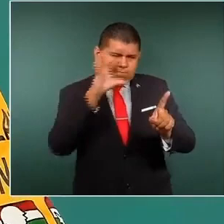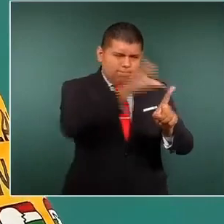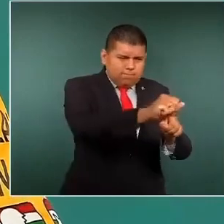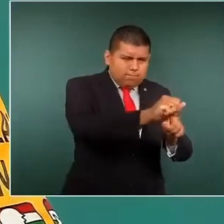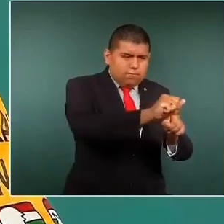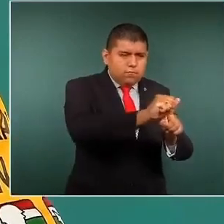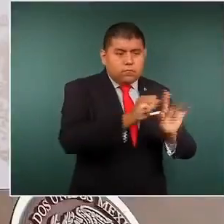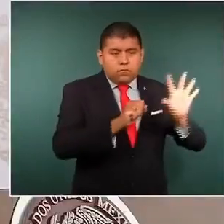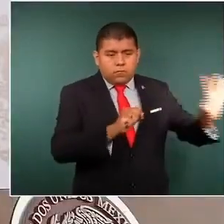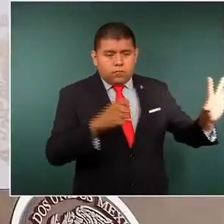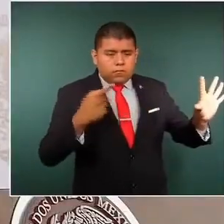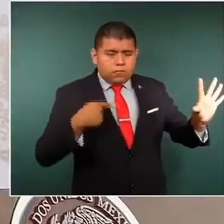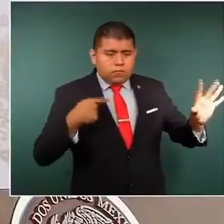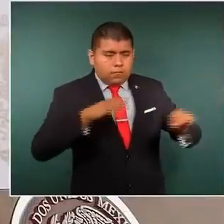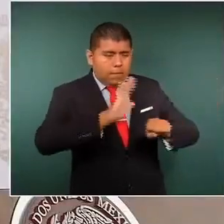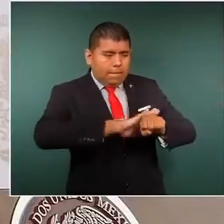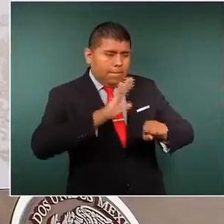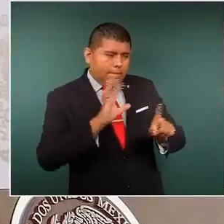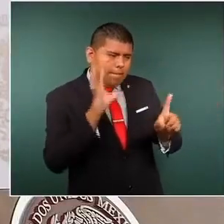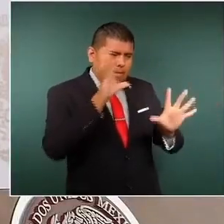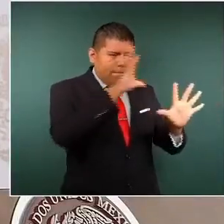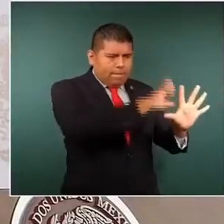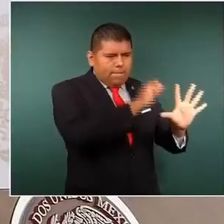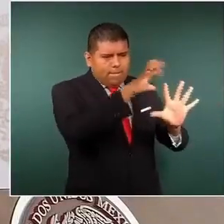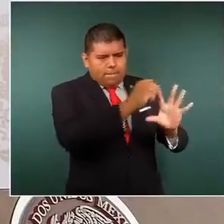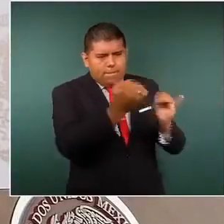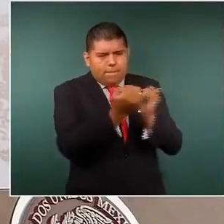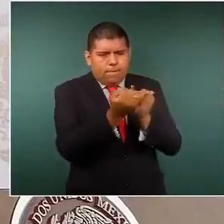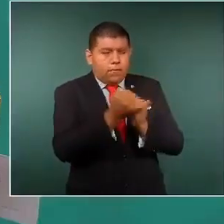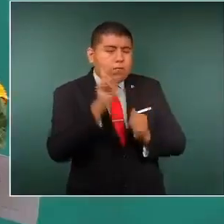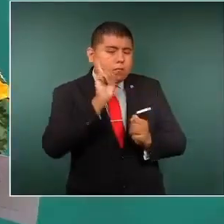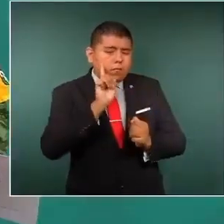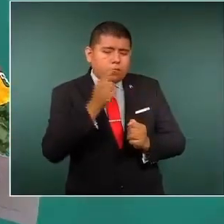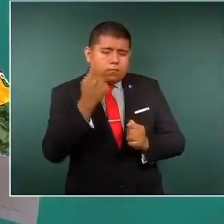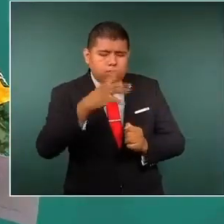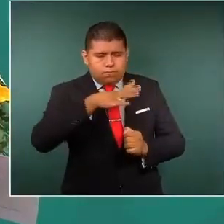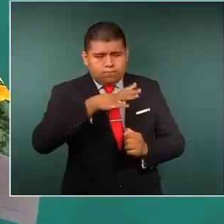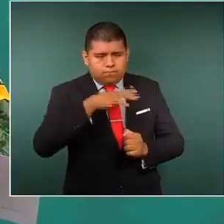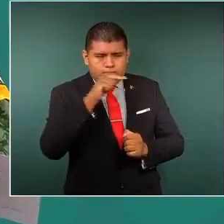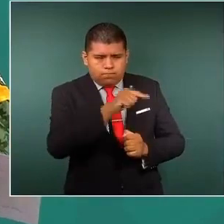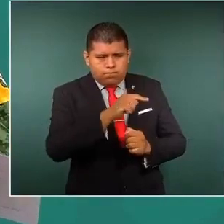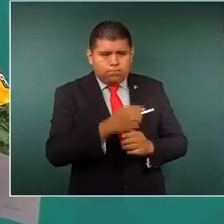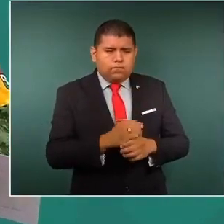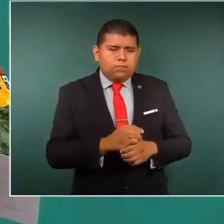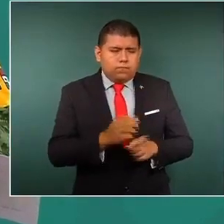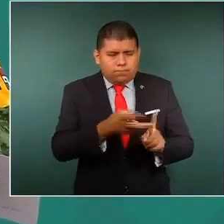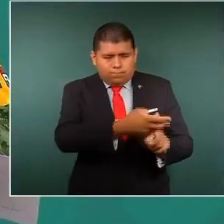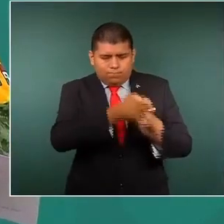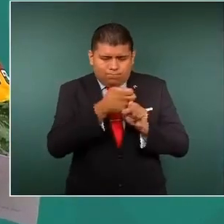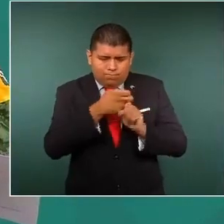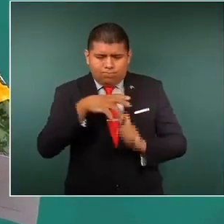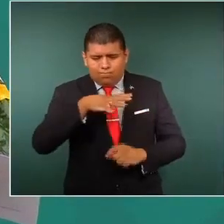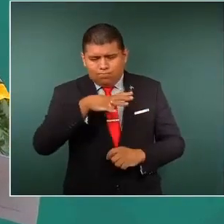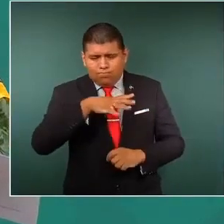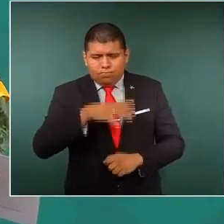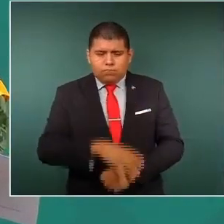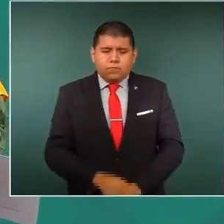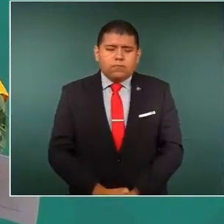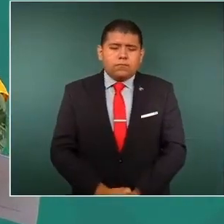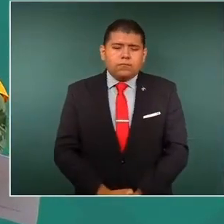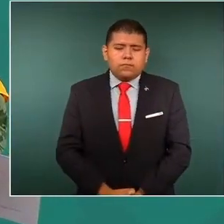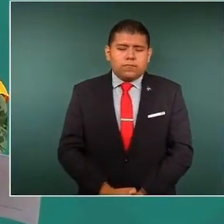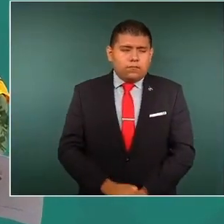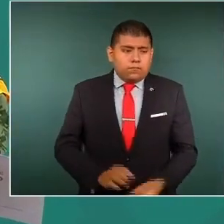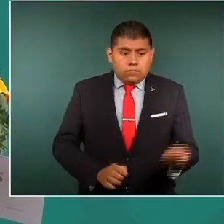y nos encontramos ahí que había una mujer secuestrada, presunta secuestrada.